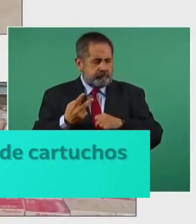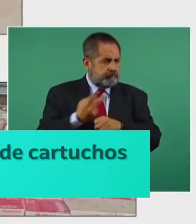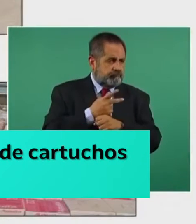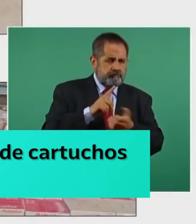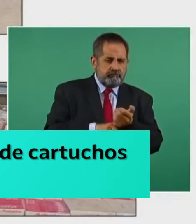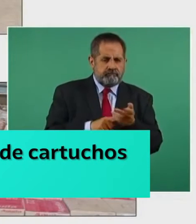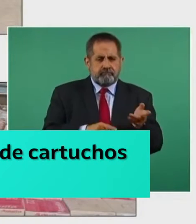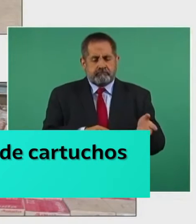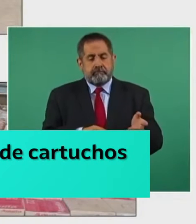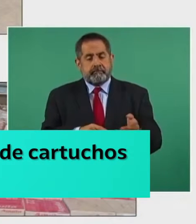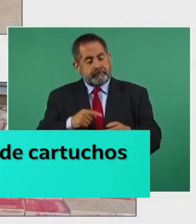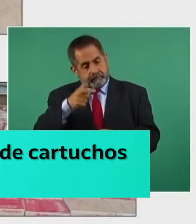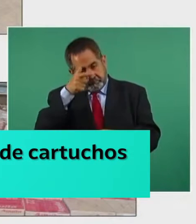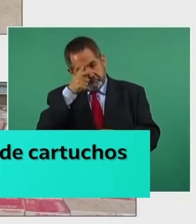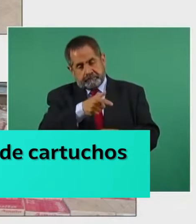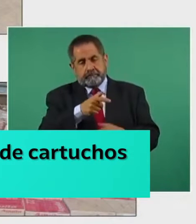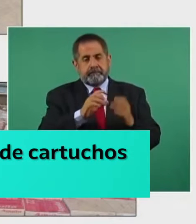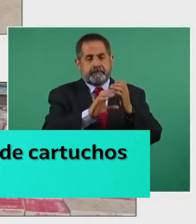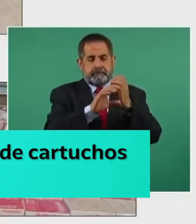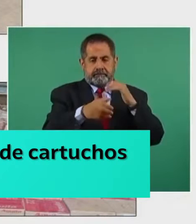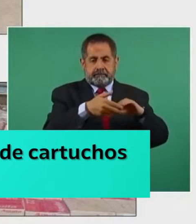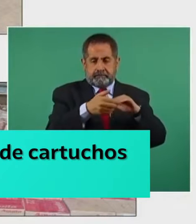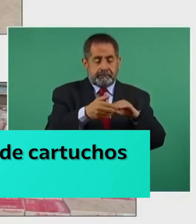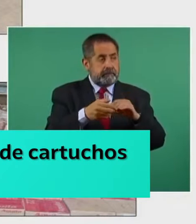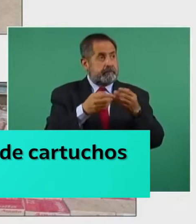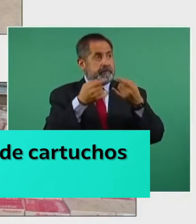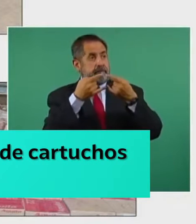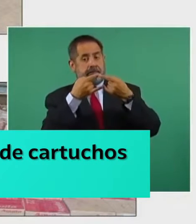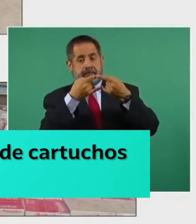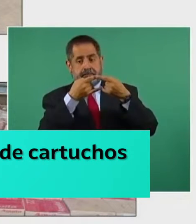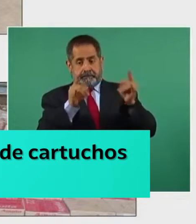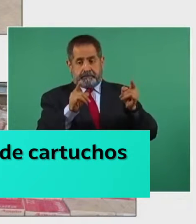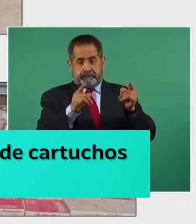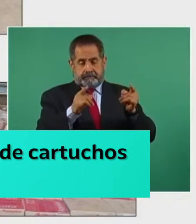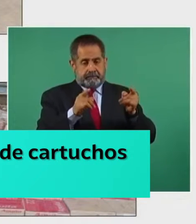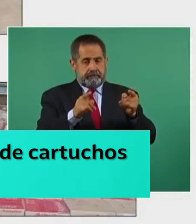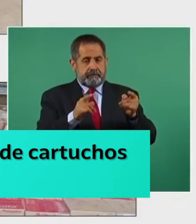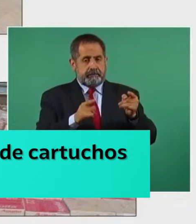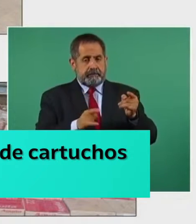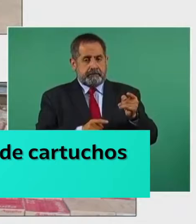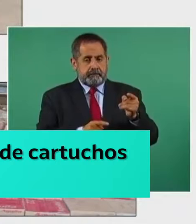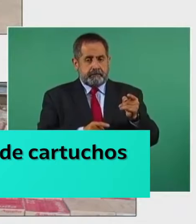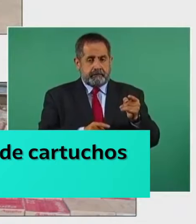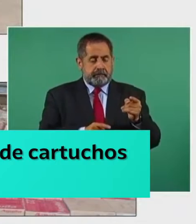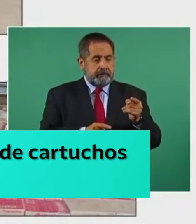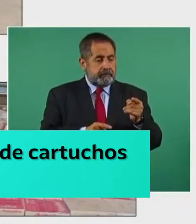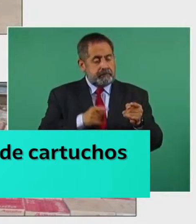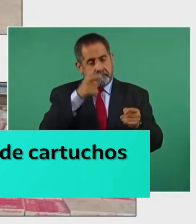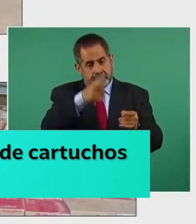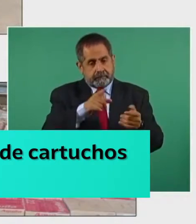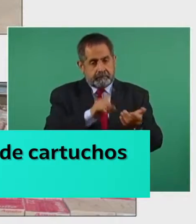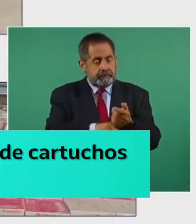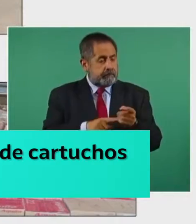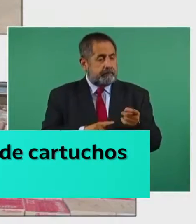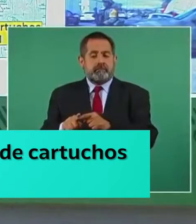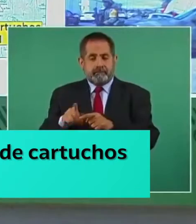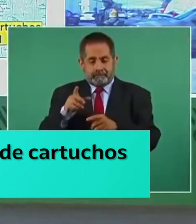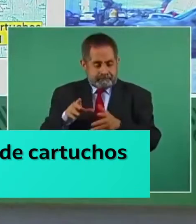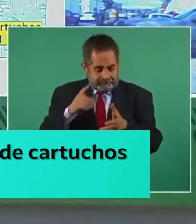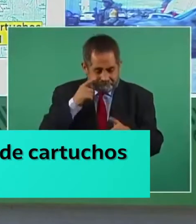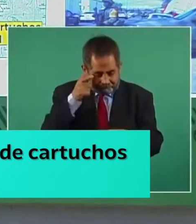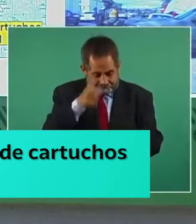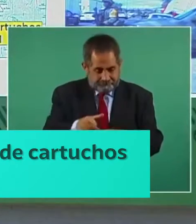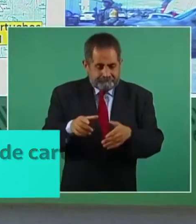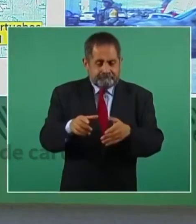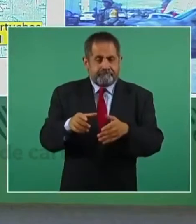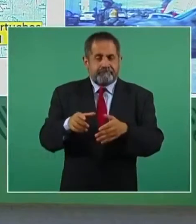El punto donde se localizaron los indicios está a 42 kilómetros y la localización de la caja con los cartuchos